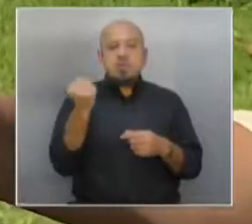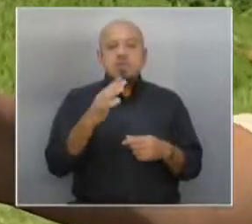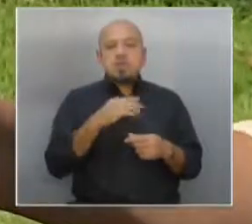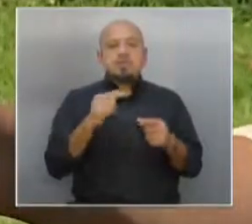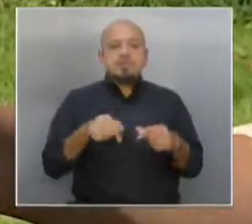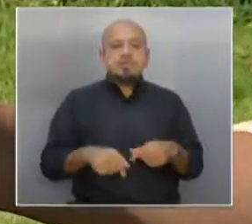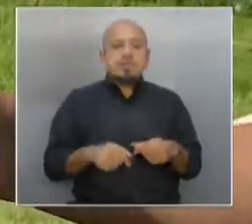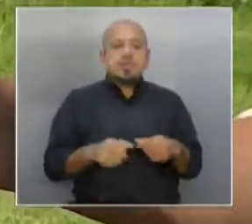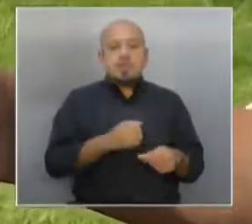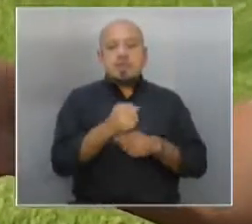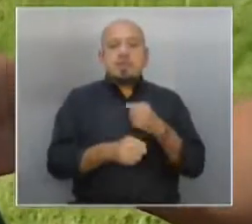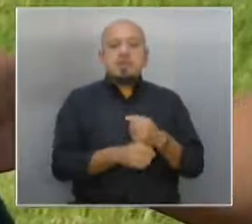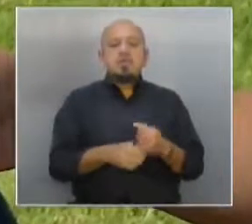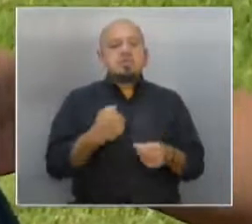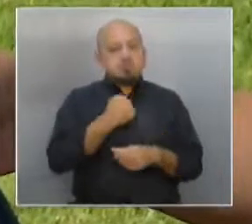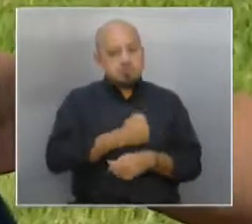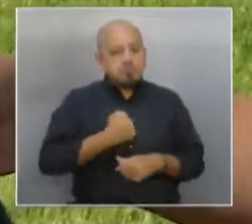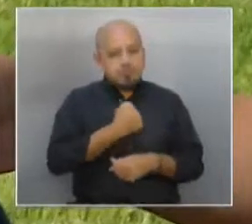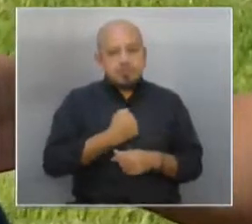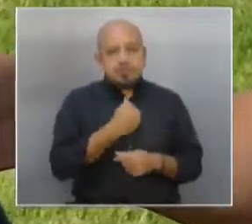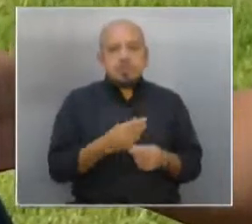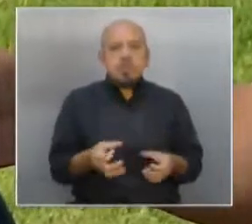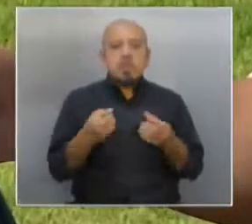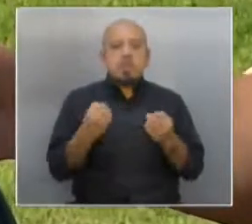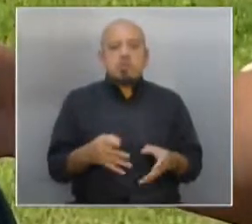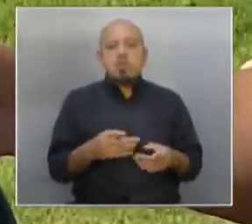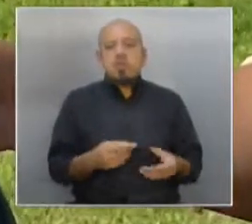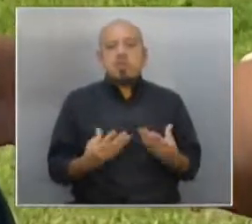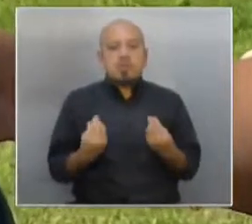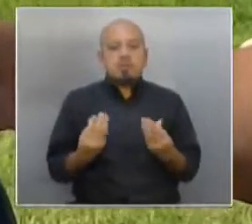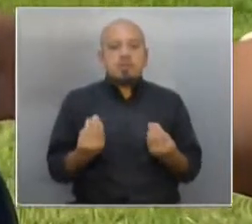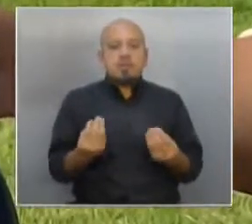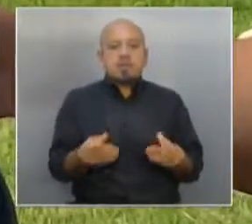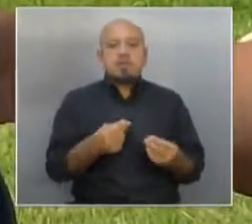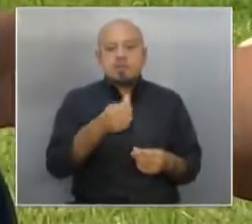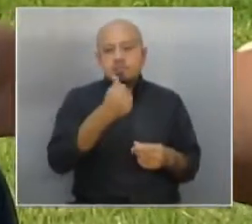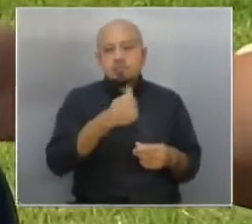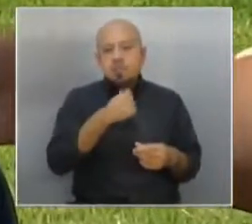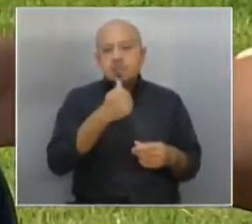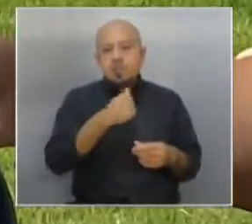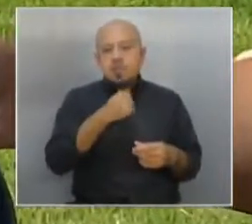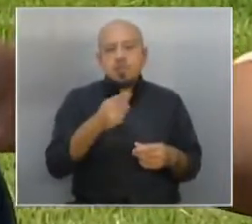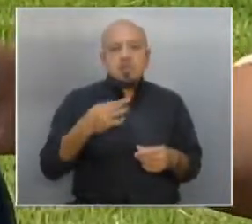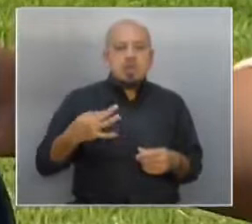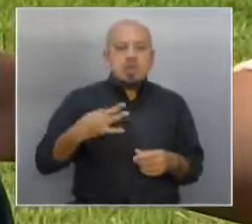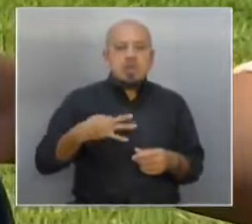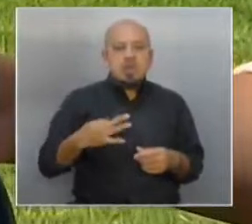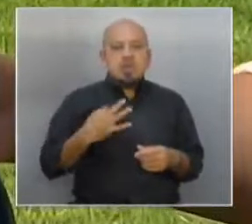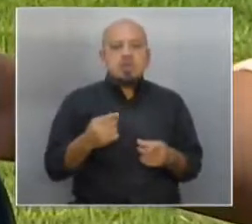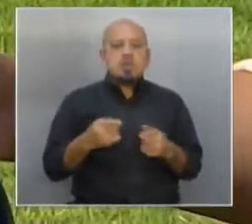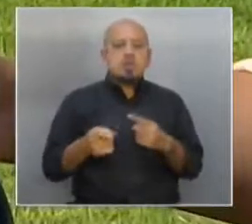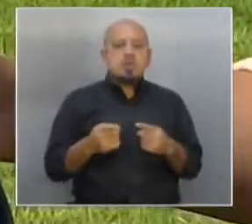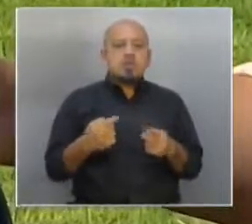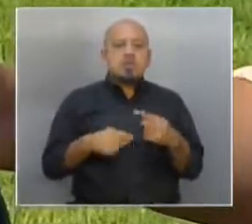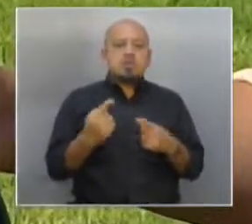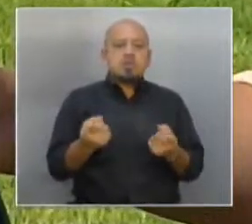año se sufrió, se sintió, porque además las plantas son bastante viejas, tienen sus años, entonces necesita